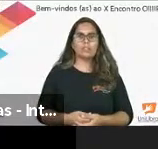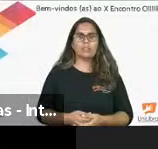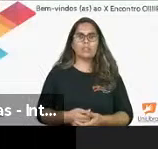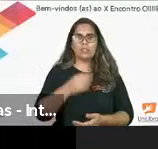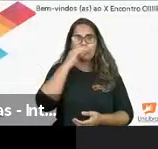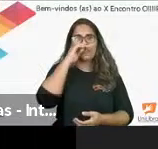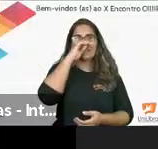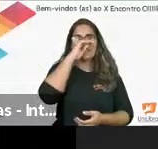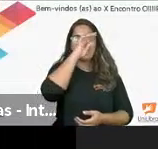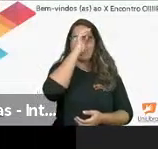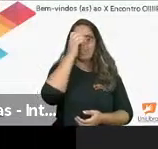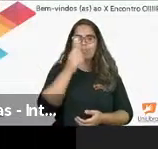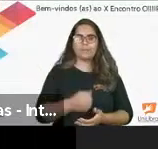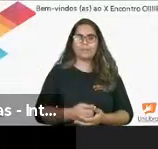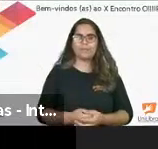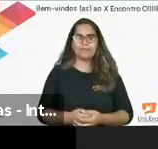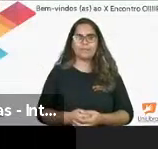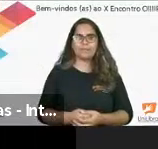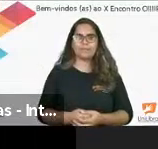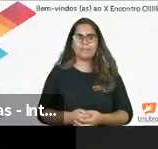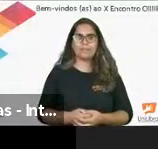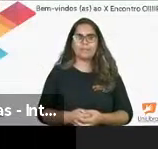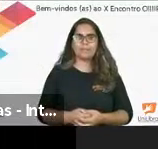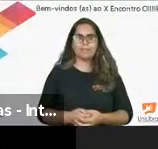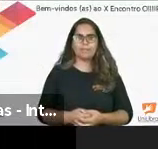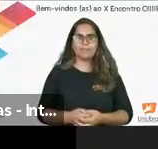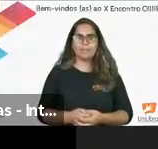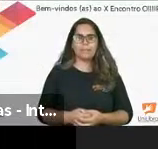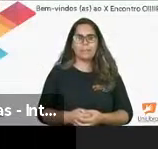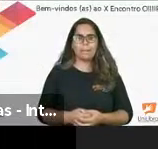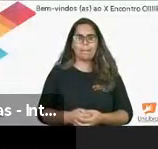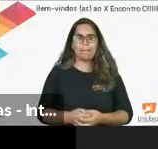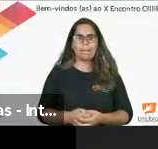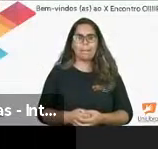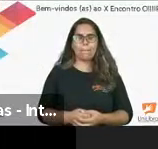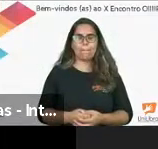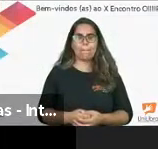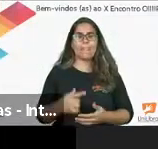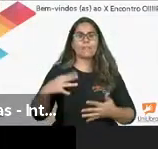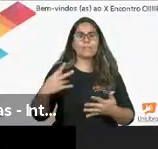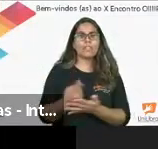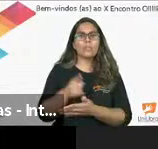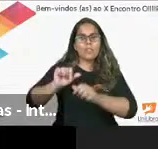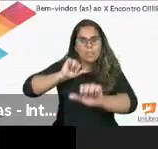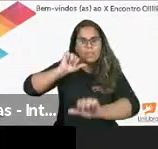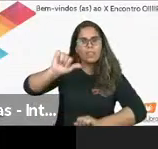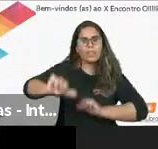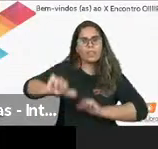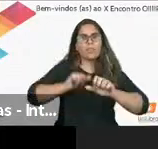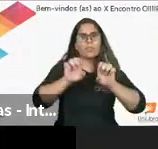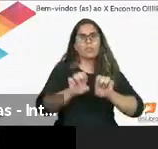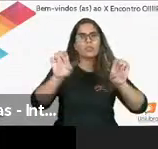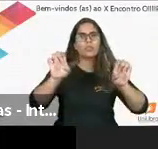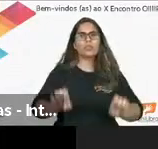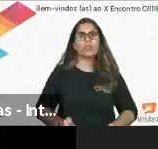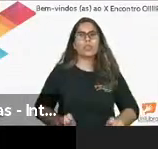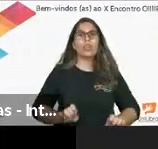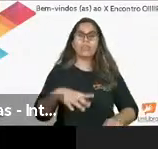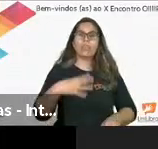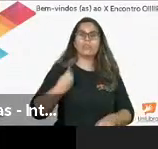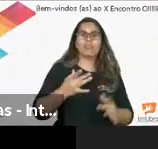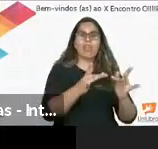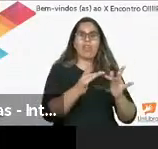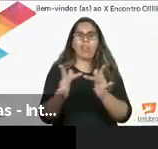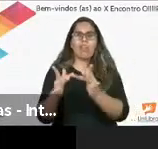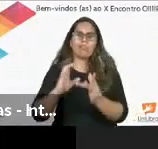Ah, de modo que yo puedo decir, en términos generales, ocurre aquí una transformación estructural que se da en la convivencia.